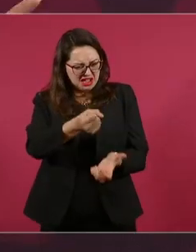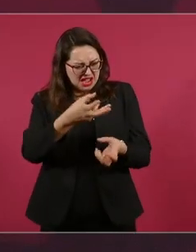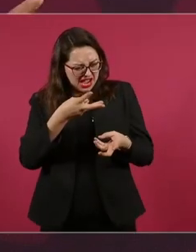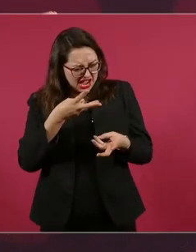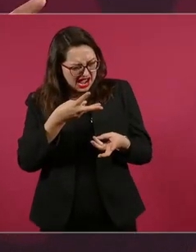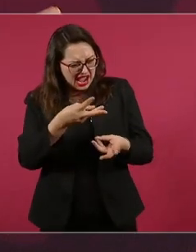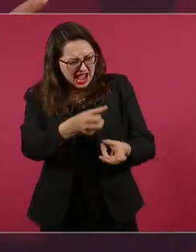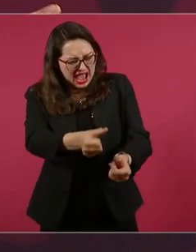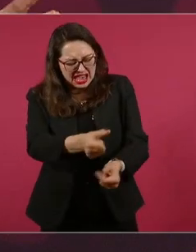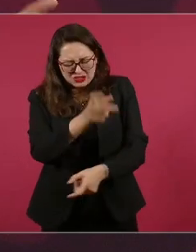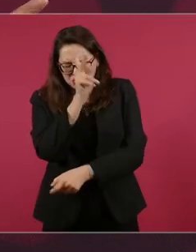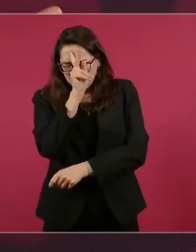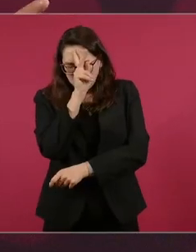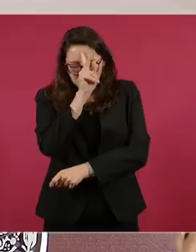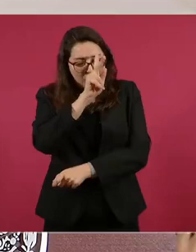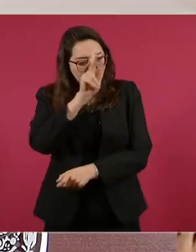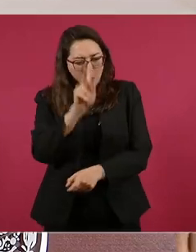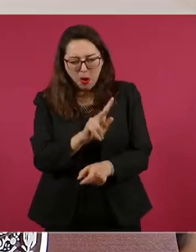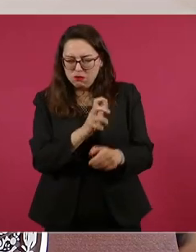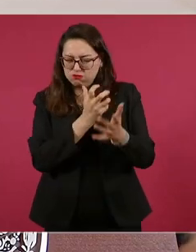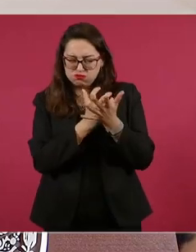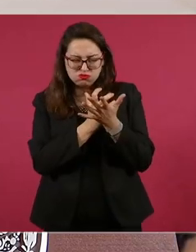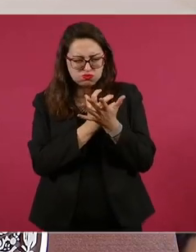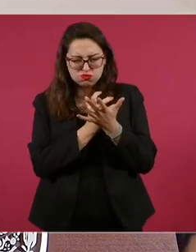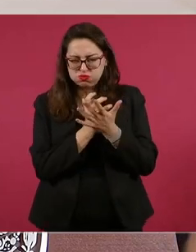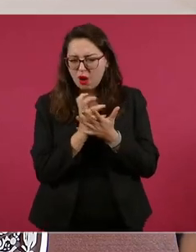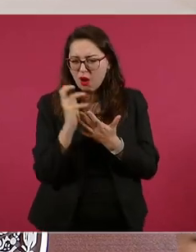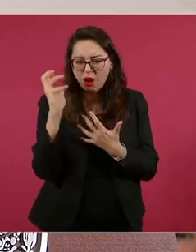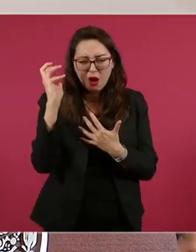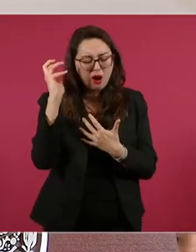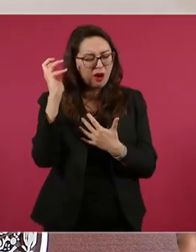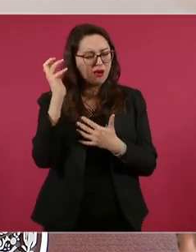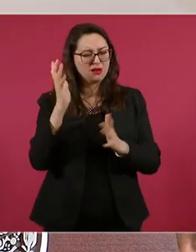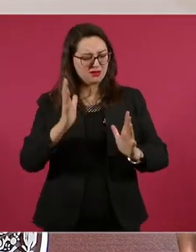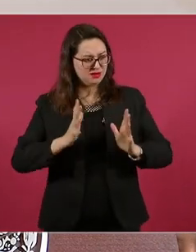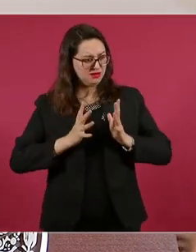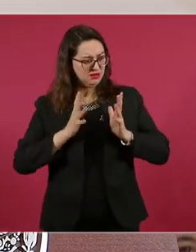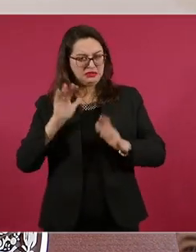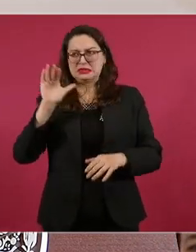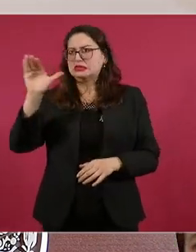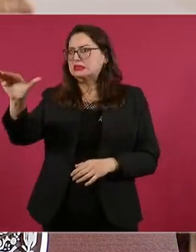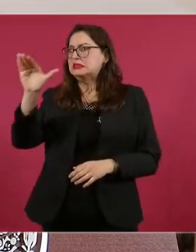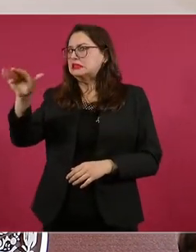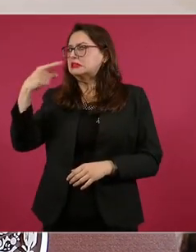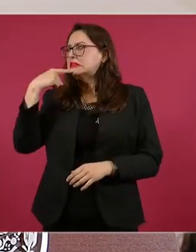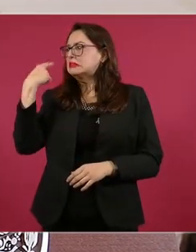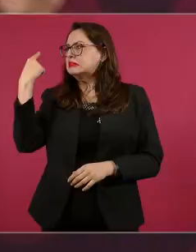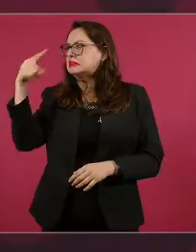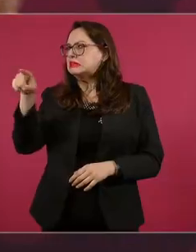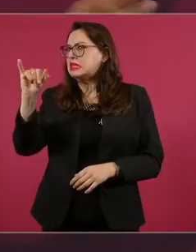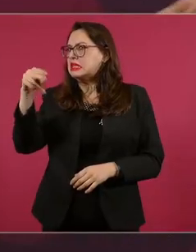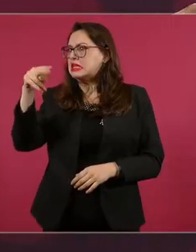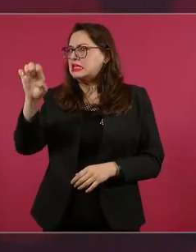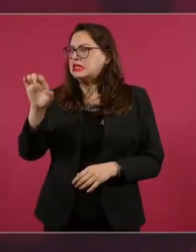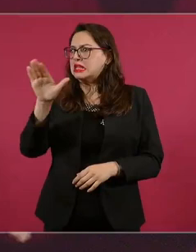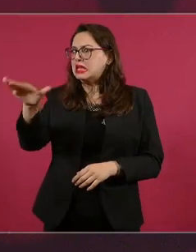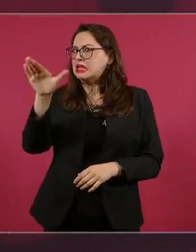campaña del candidato Peña, y nos niegan los del